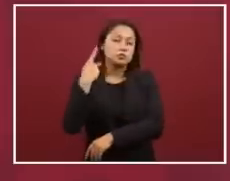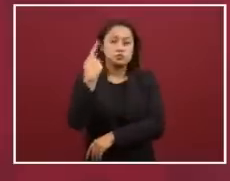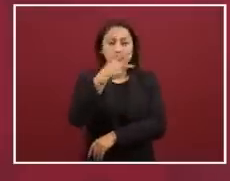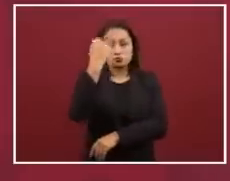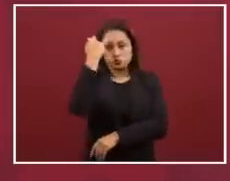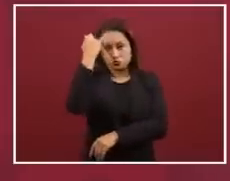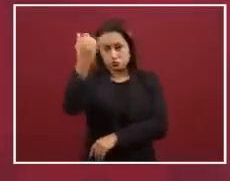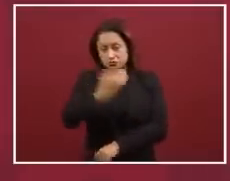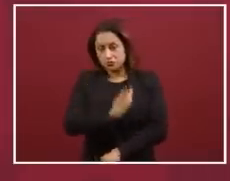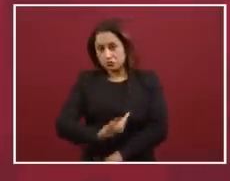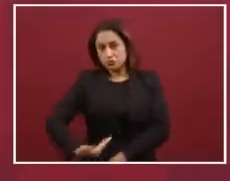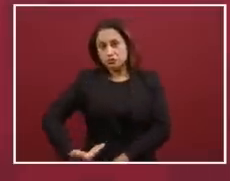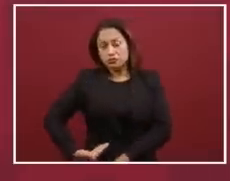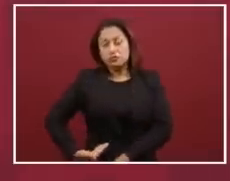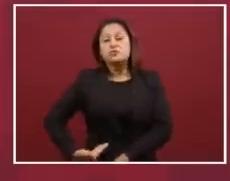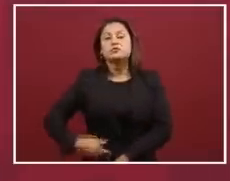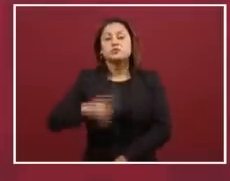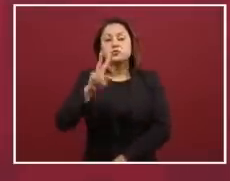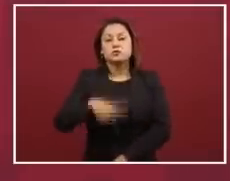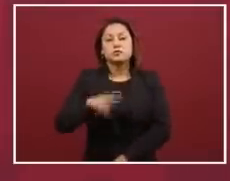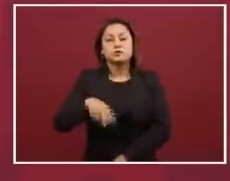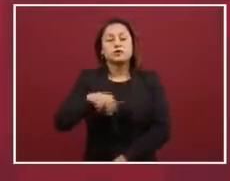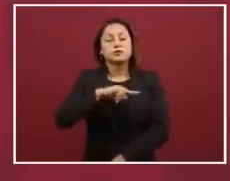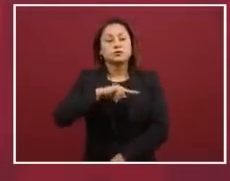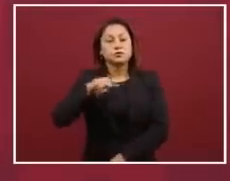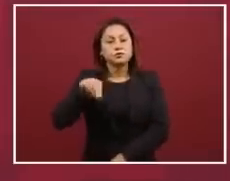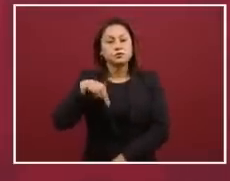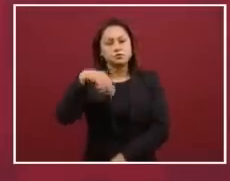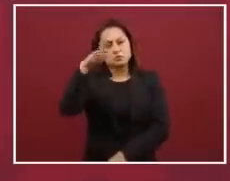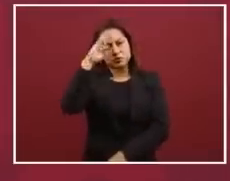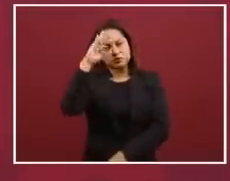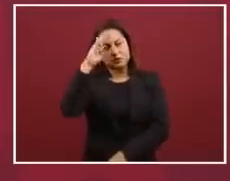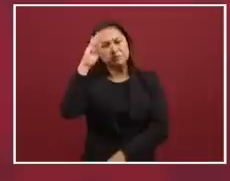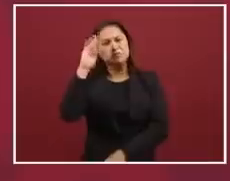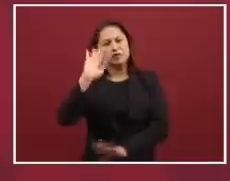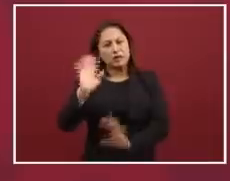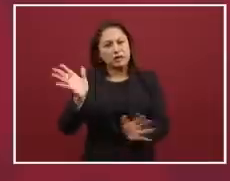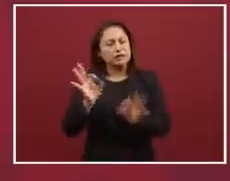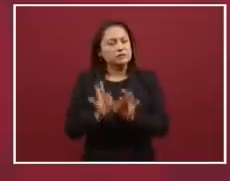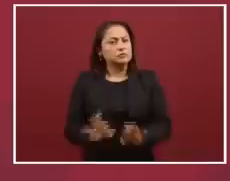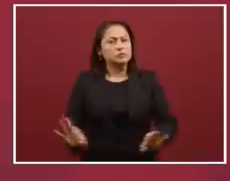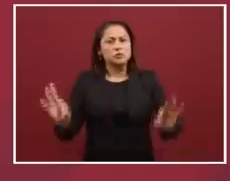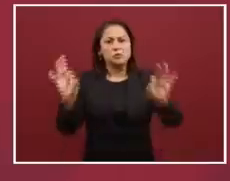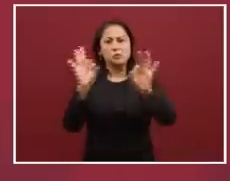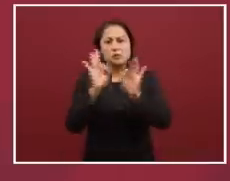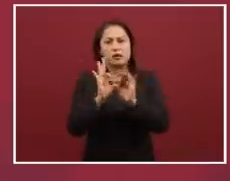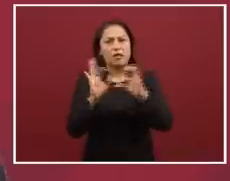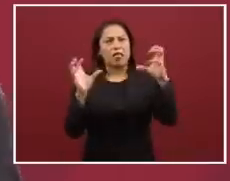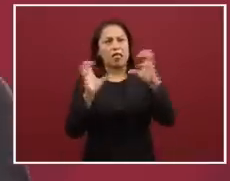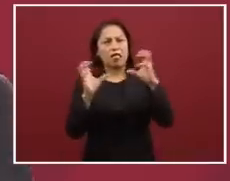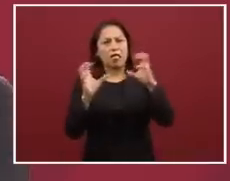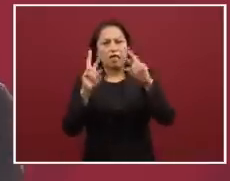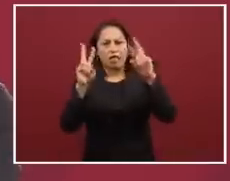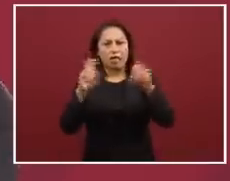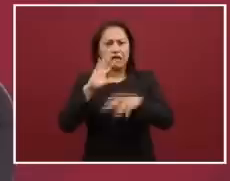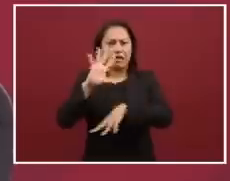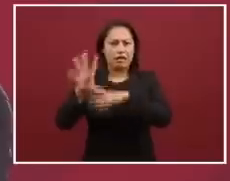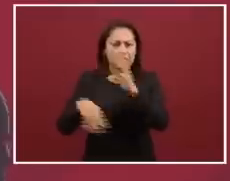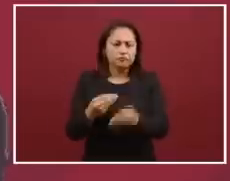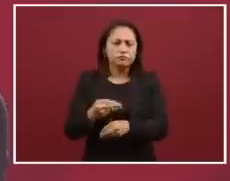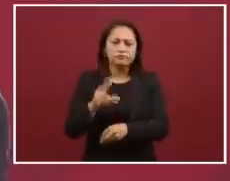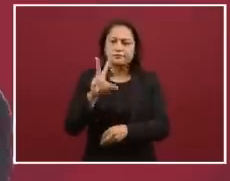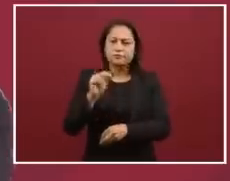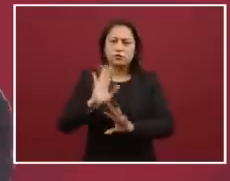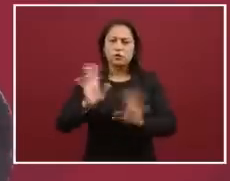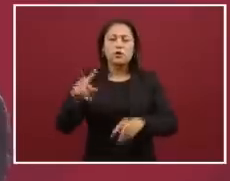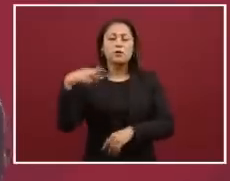era fundamental no ir a una guerra comercial. Veracruz exporta muchos